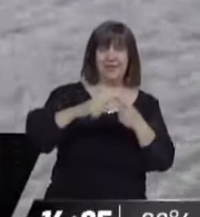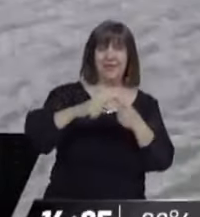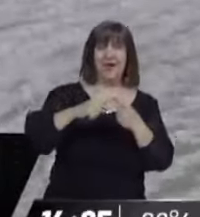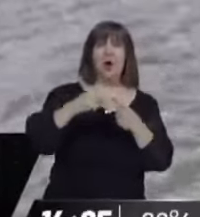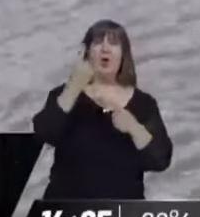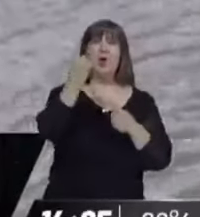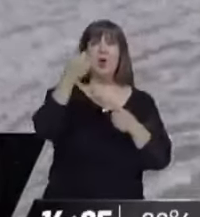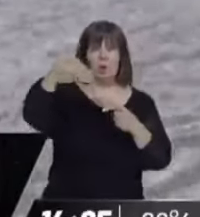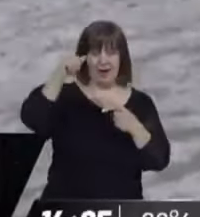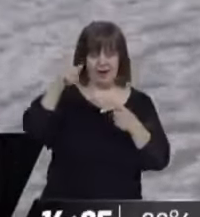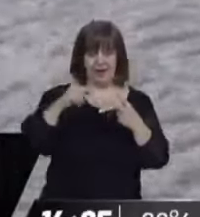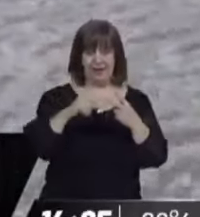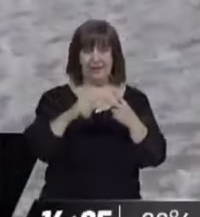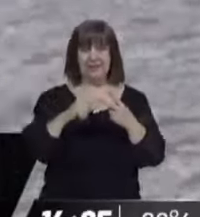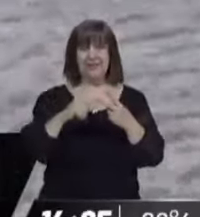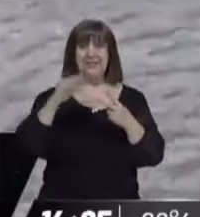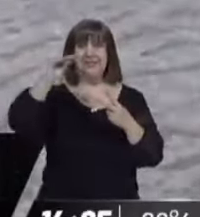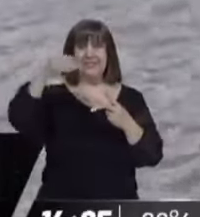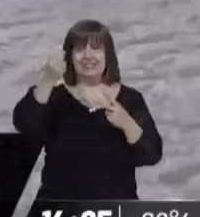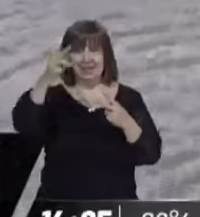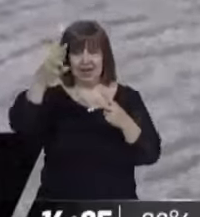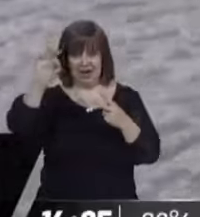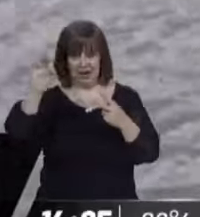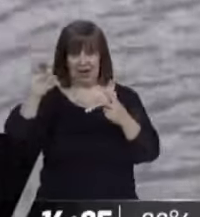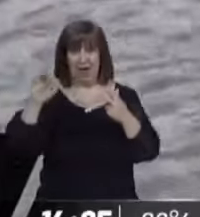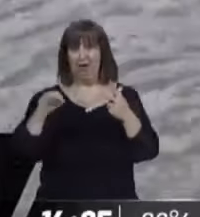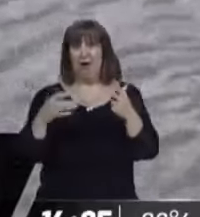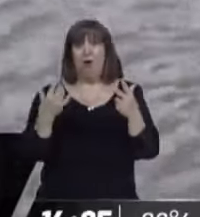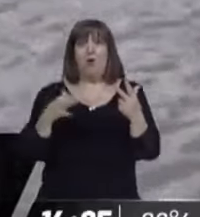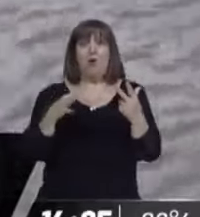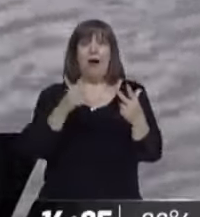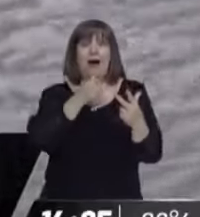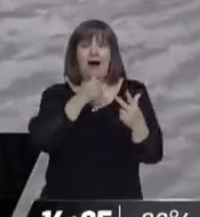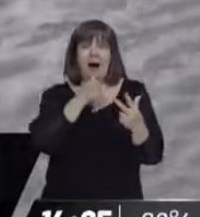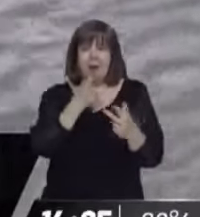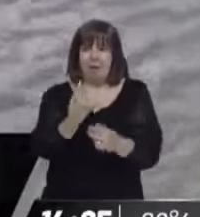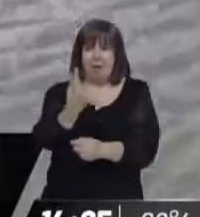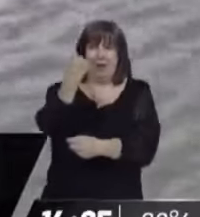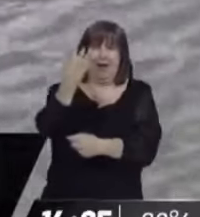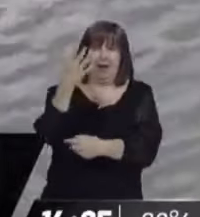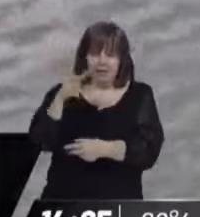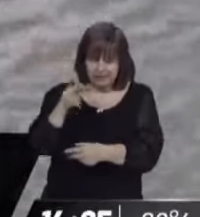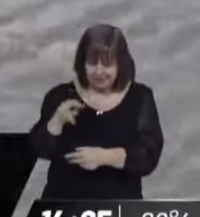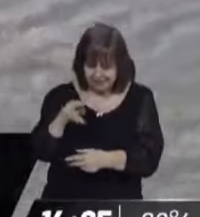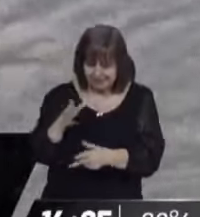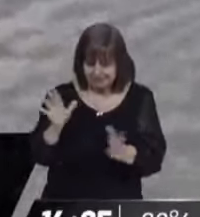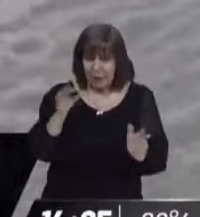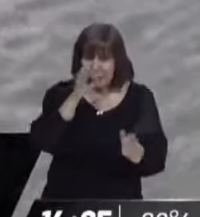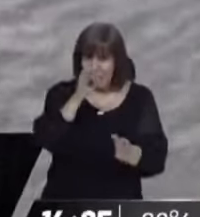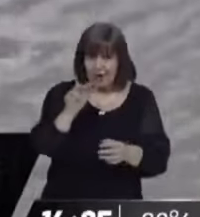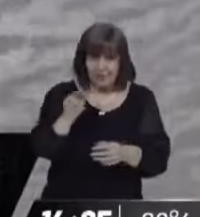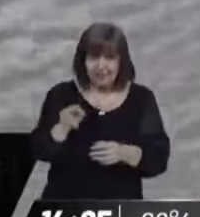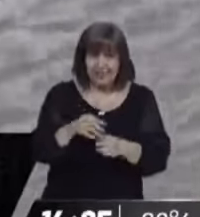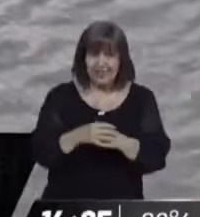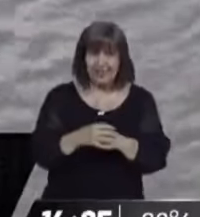Uma y Charo. Chicas, nunca habían visto agua acá. Ustedes nacieron y nunca vieron agua acá.